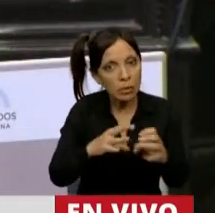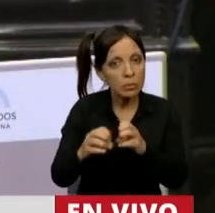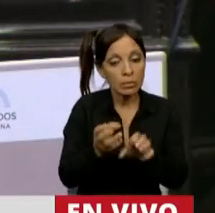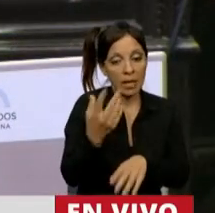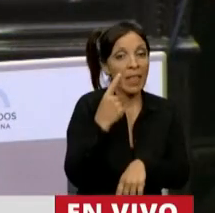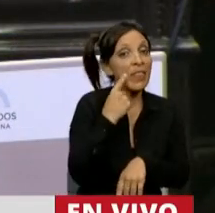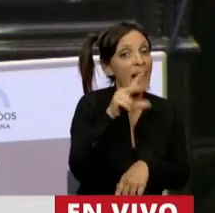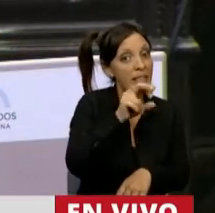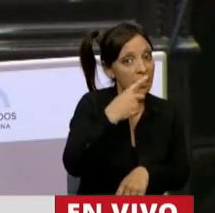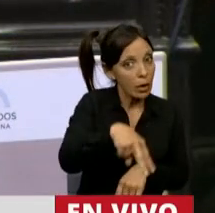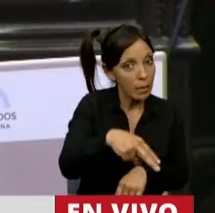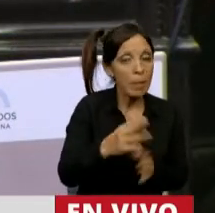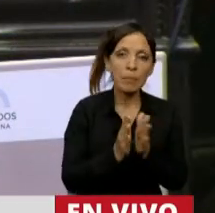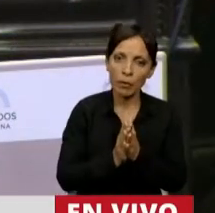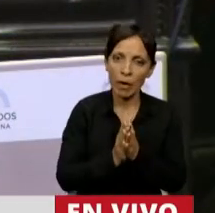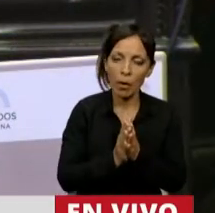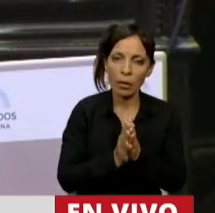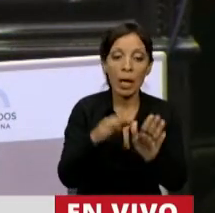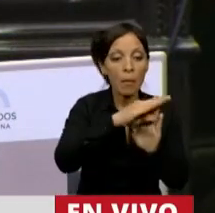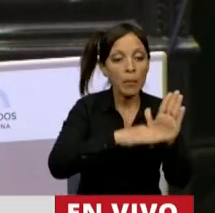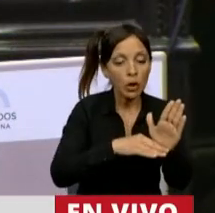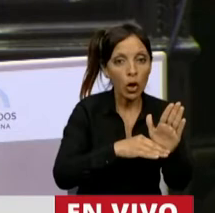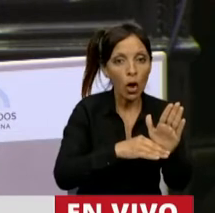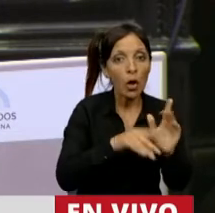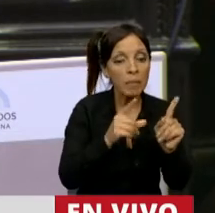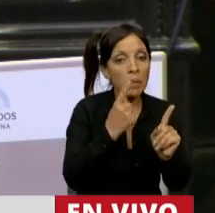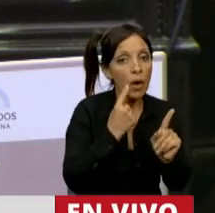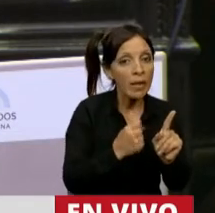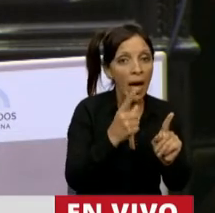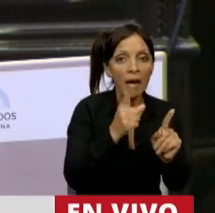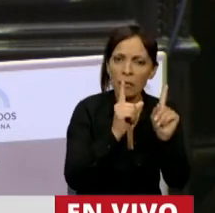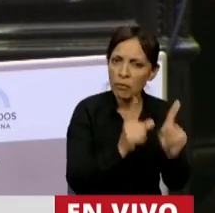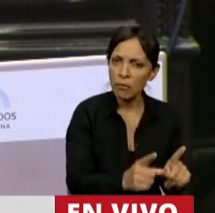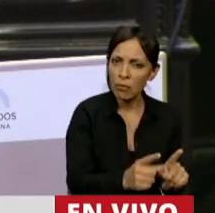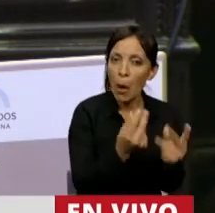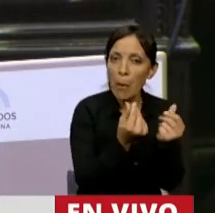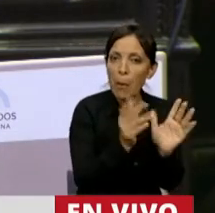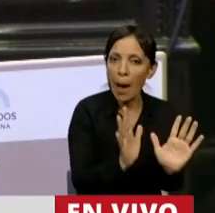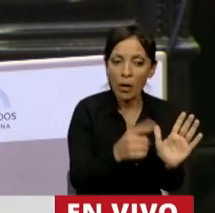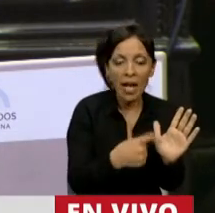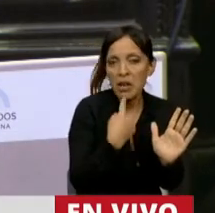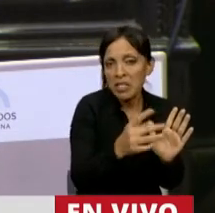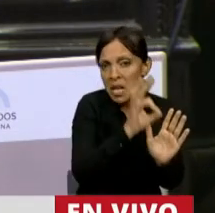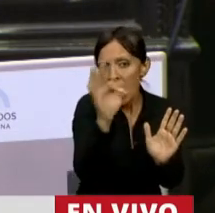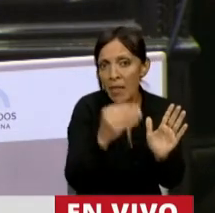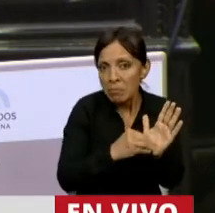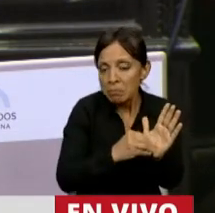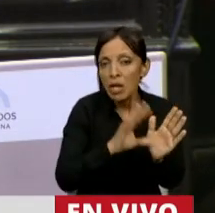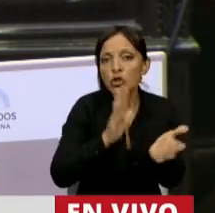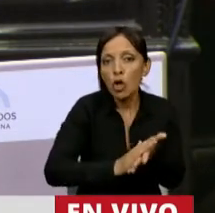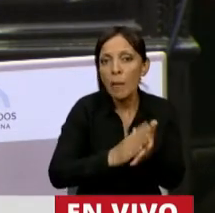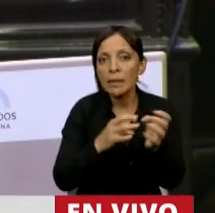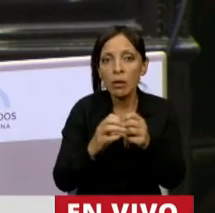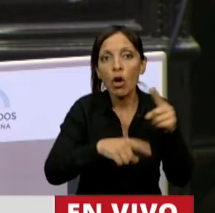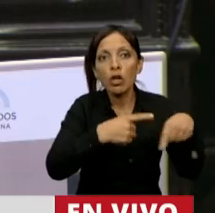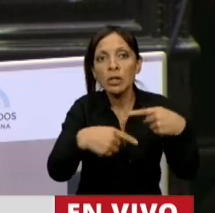30 de noviembre, que el día 30 de noviembre nuestro protocolo estaba vigente, que nada dice nuestro protocolo sobre qué sucede si la sesión se le